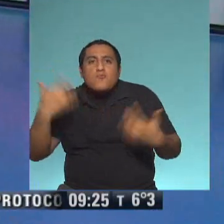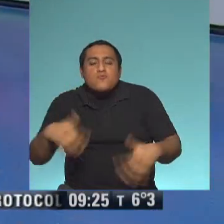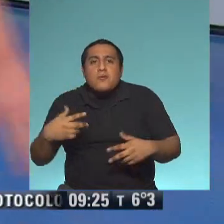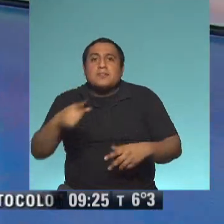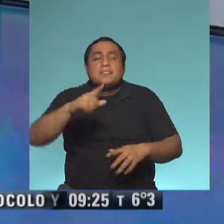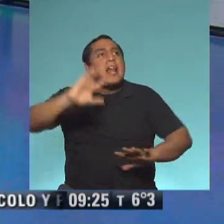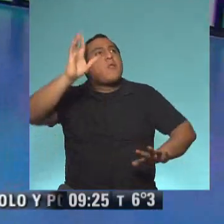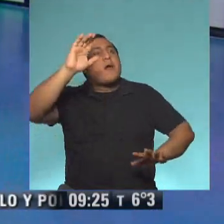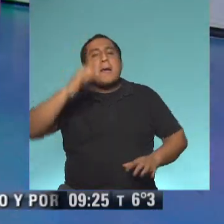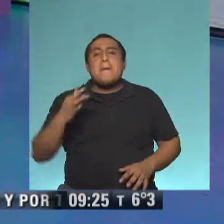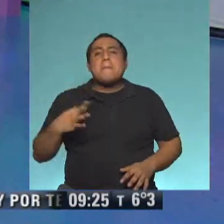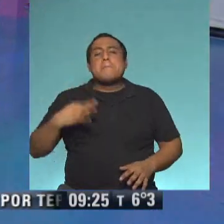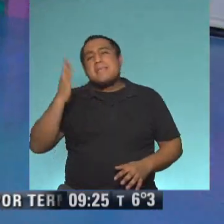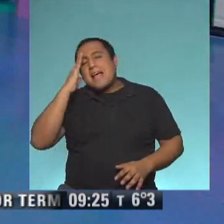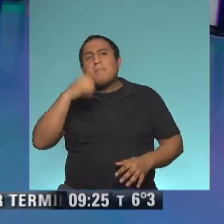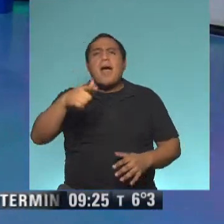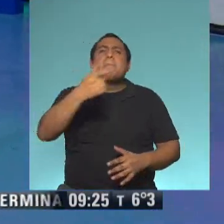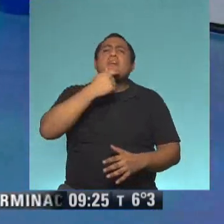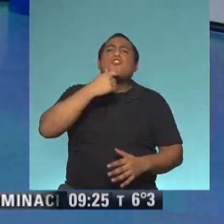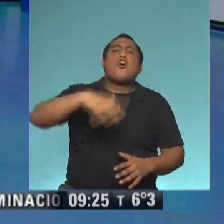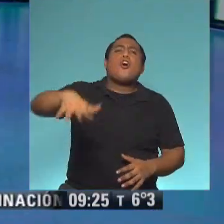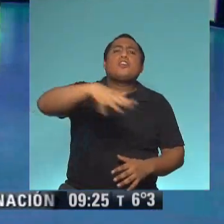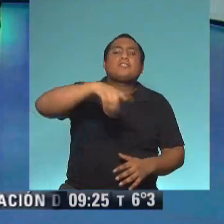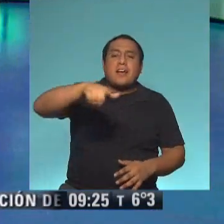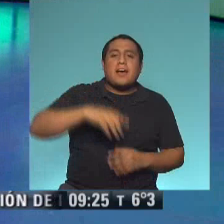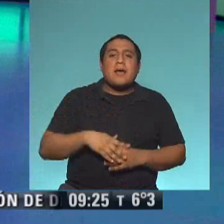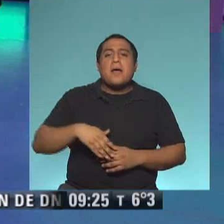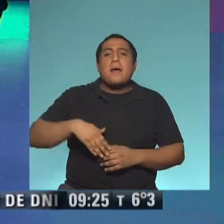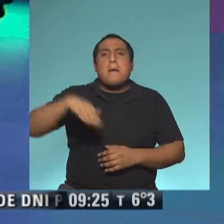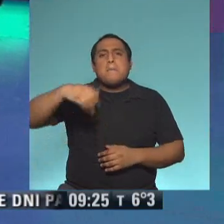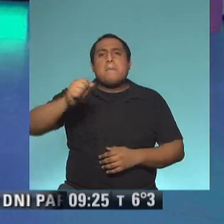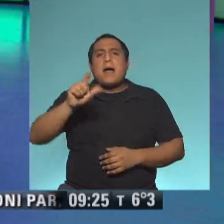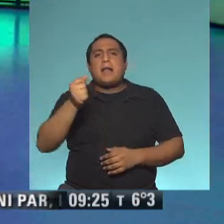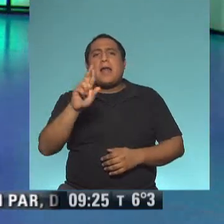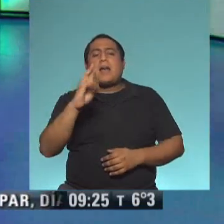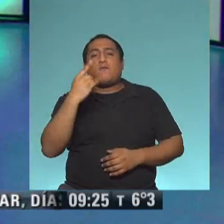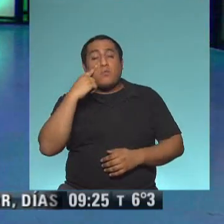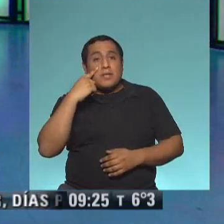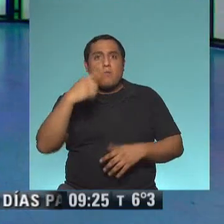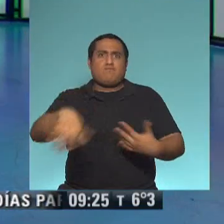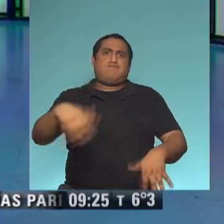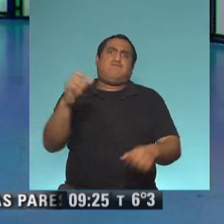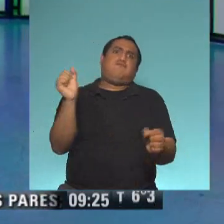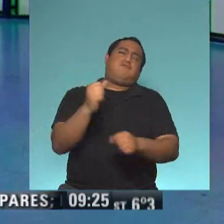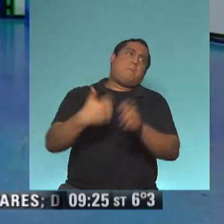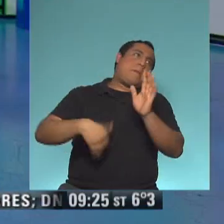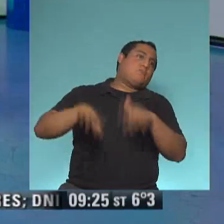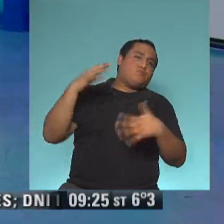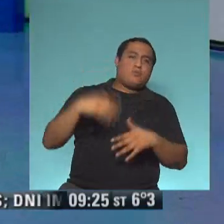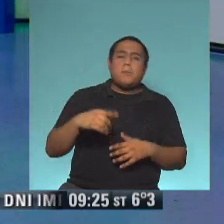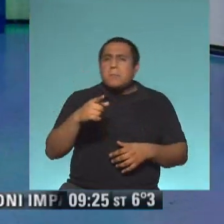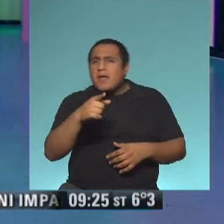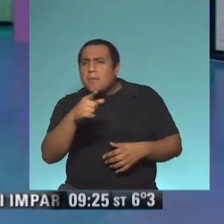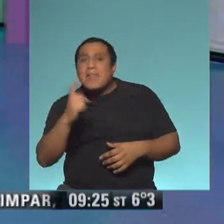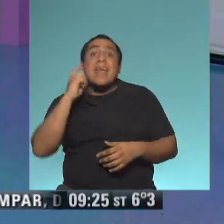están saludando en pijama desde ahí, desde Mendoza. ¿Cómo están? En Malargüe, qué frío que hace. Las ciudades más frías del día escuché hoy. Mirá, Ernesto,